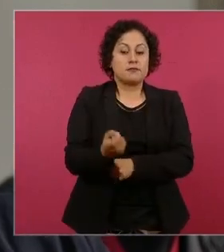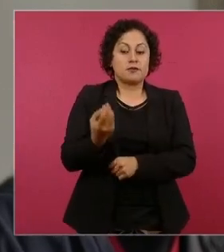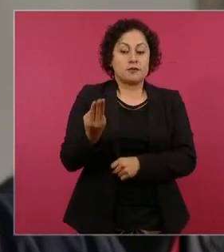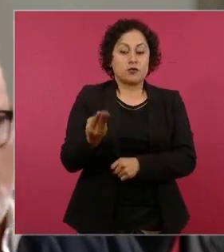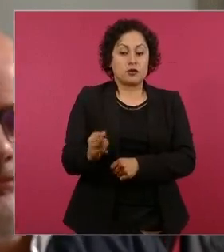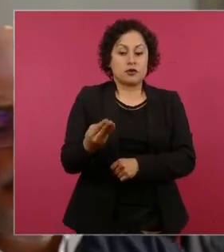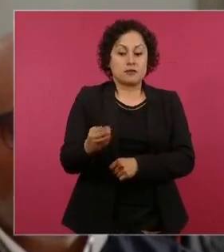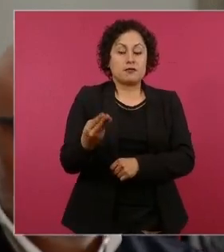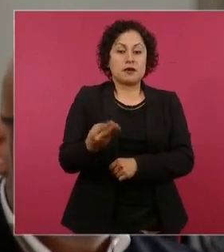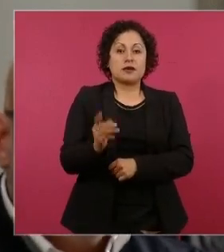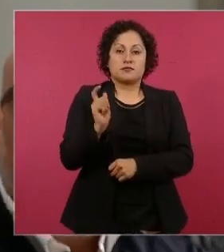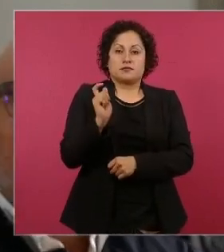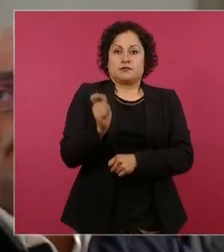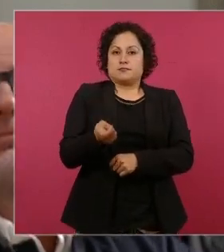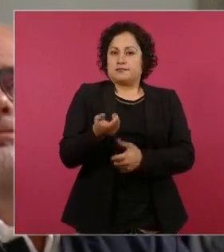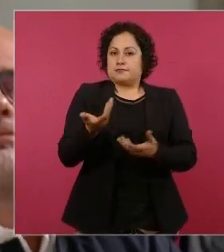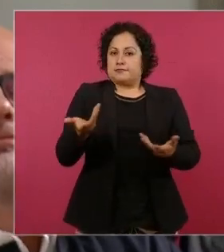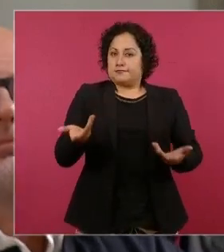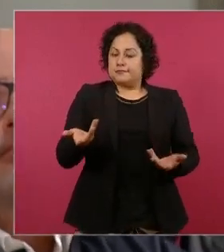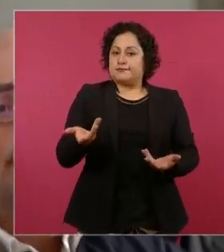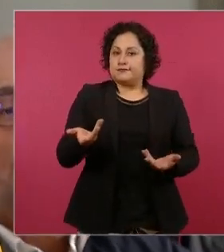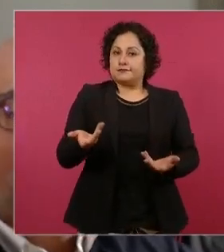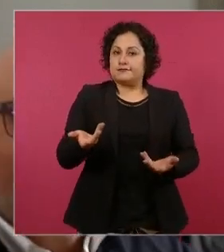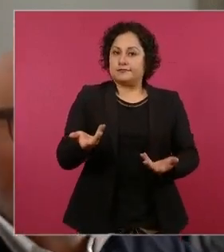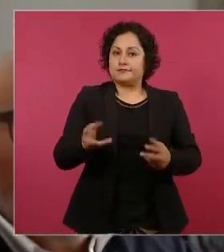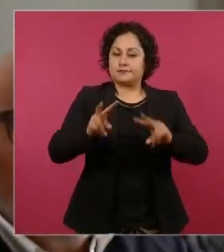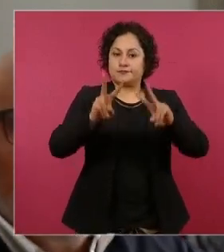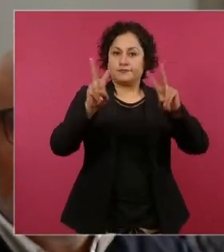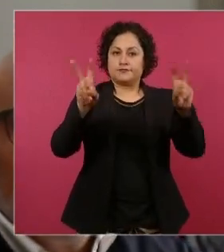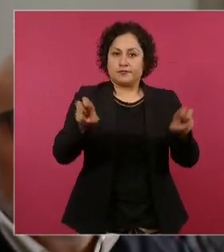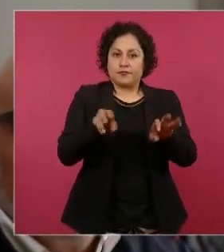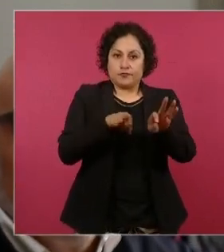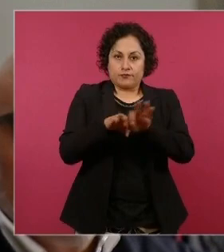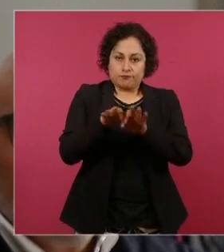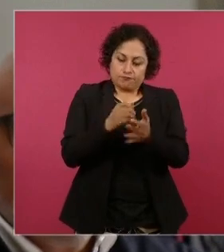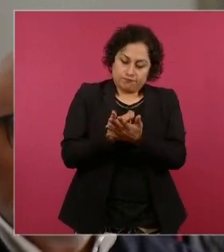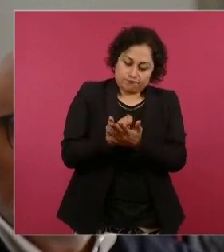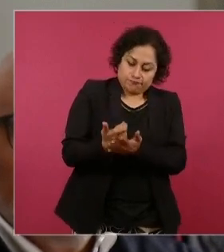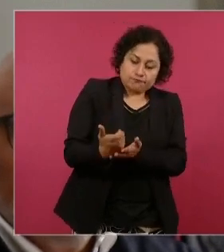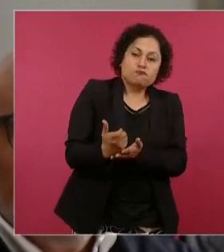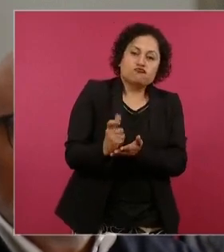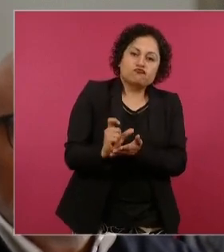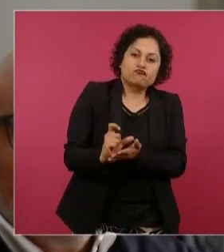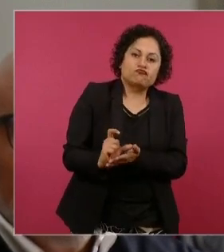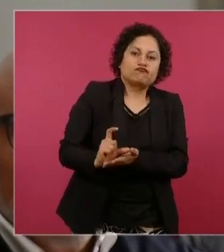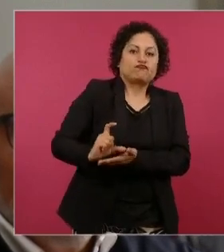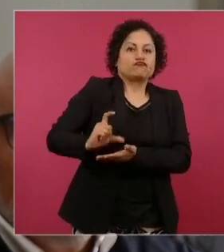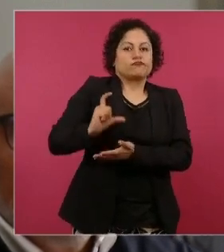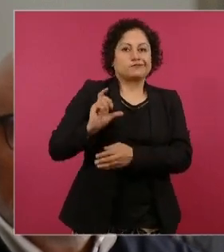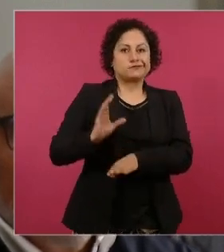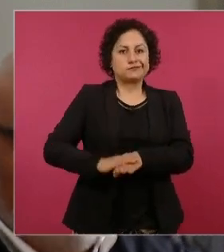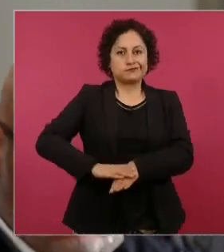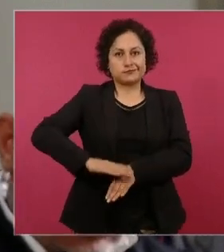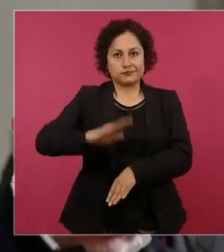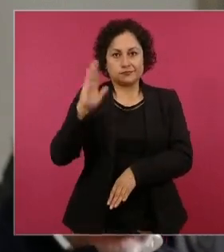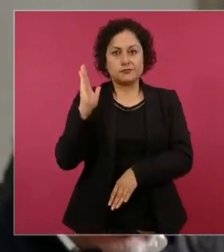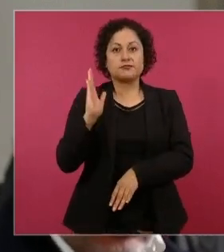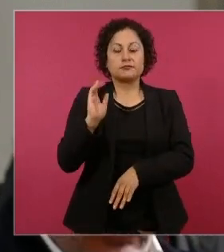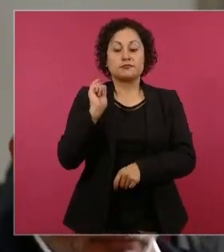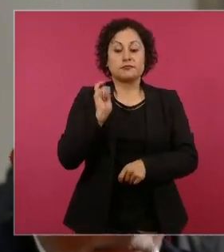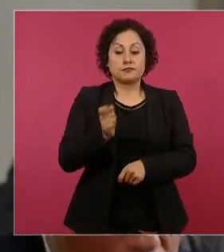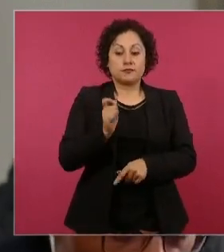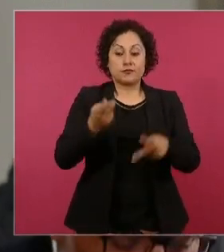el salario mínimo ha tenido una fuerte recuperación en su poder adquisitivo, en donde los